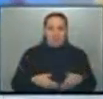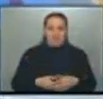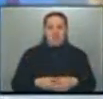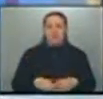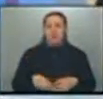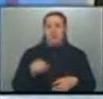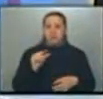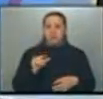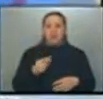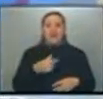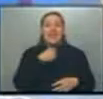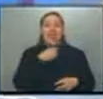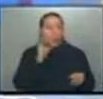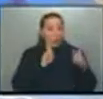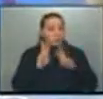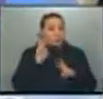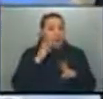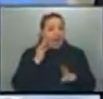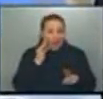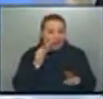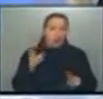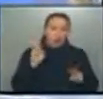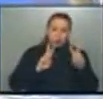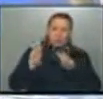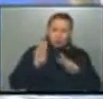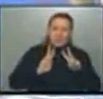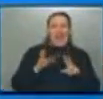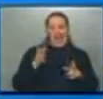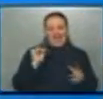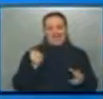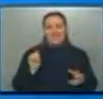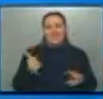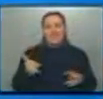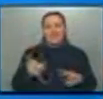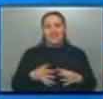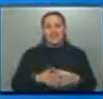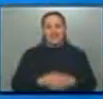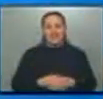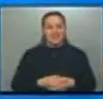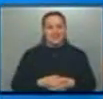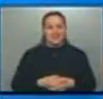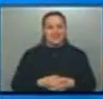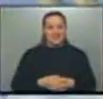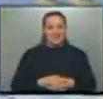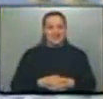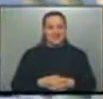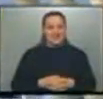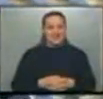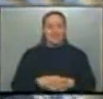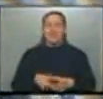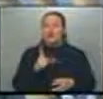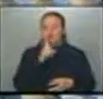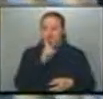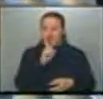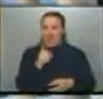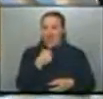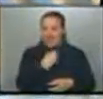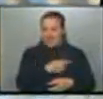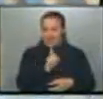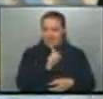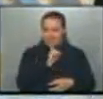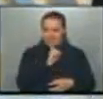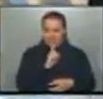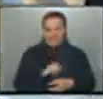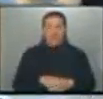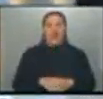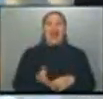Poco. ¿Mañana querés que te busque algo? Busca algo, sí. ¿Quién es? ¿Claudio, querés que busque algo? Porque no se entere Romy. Dale. Mañana.